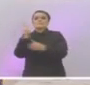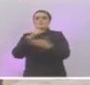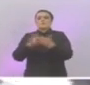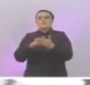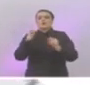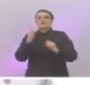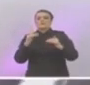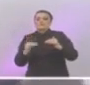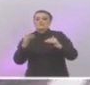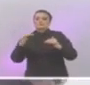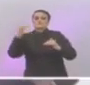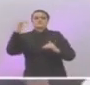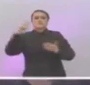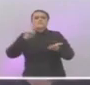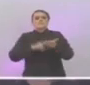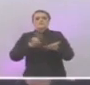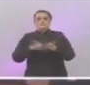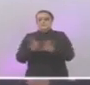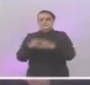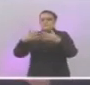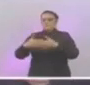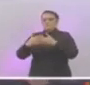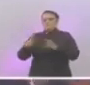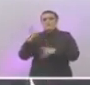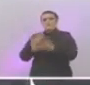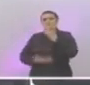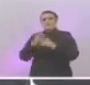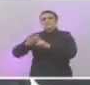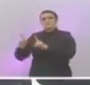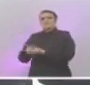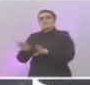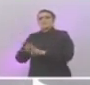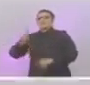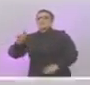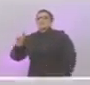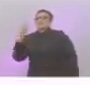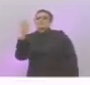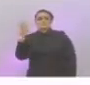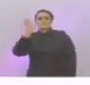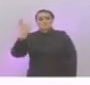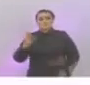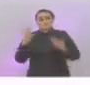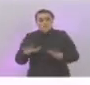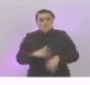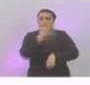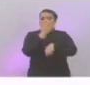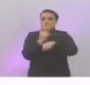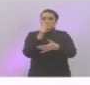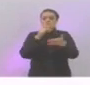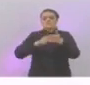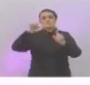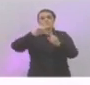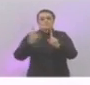en crecimiento del valor de la producción industrial manufacturera con 73% y el quinto lugar nacional